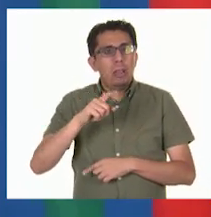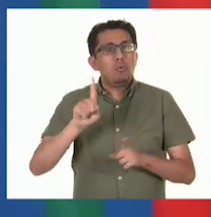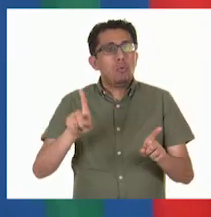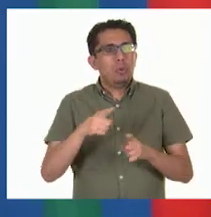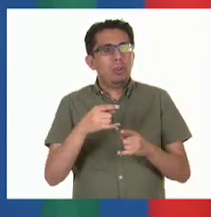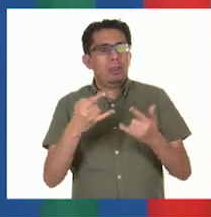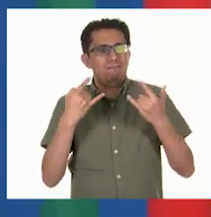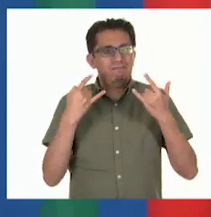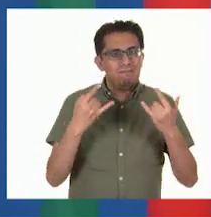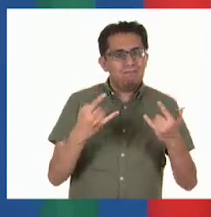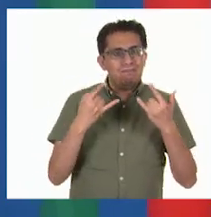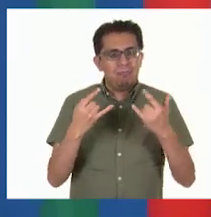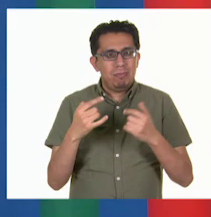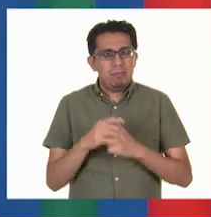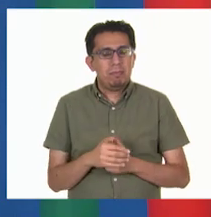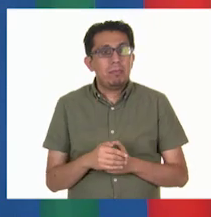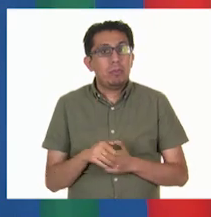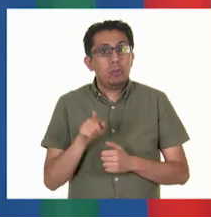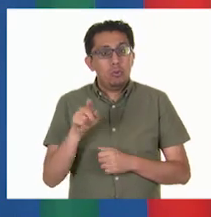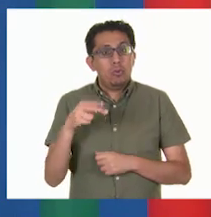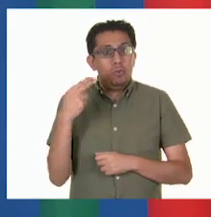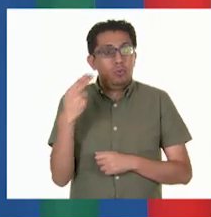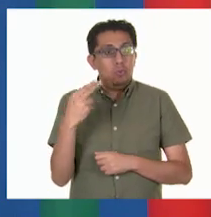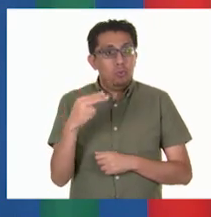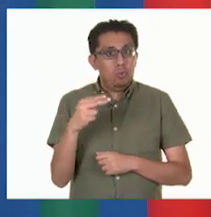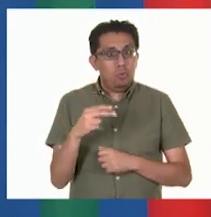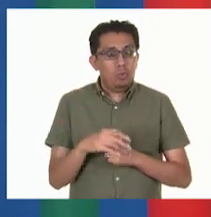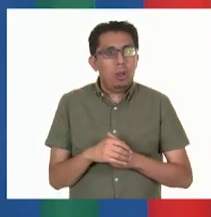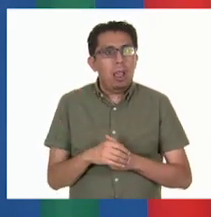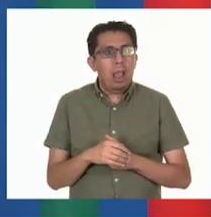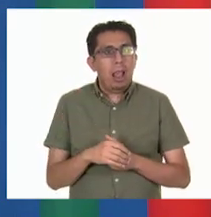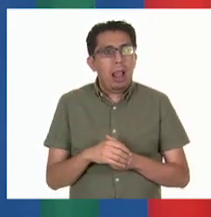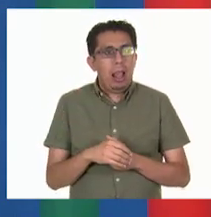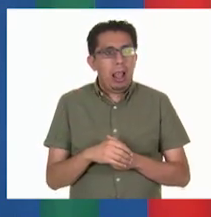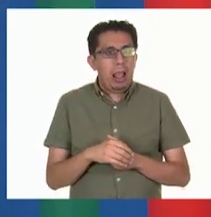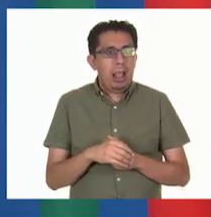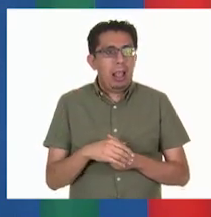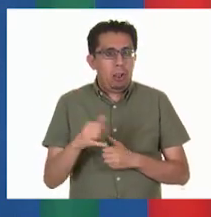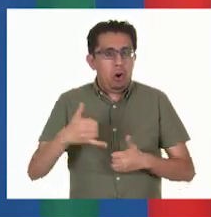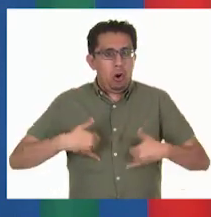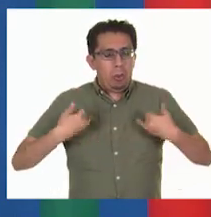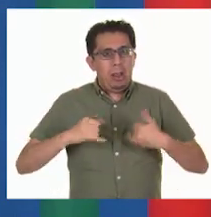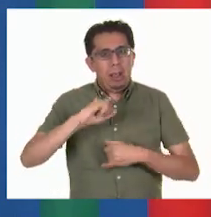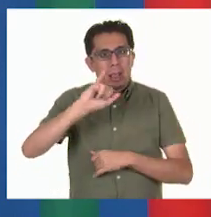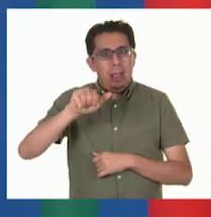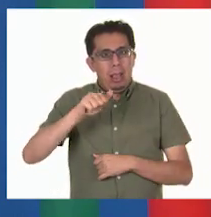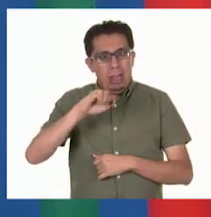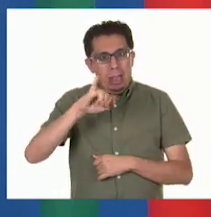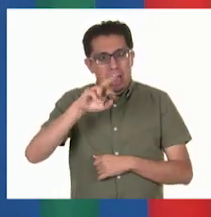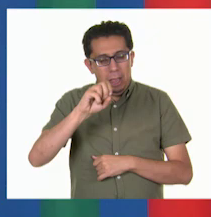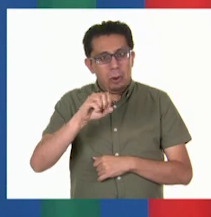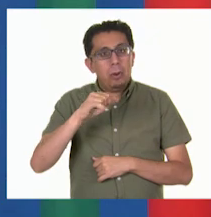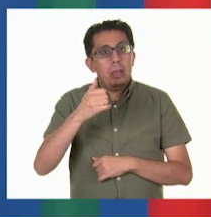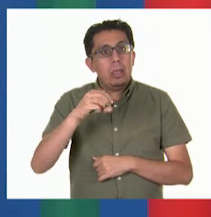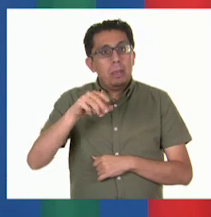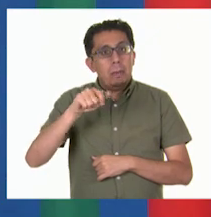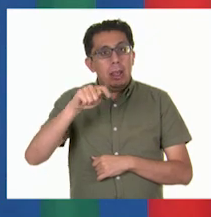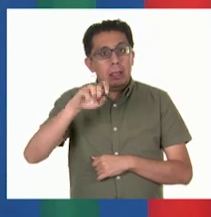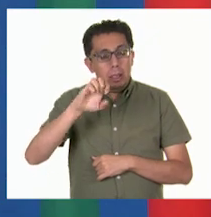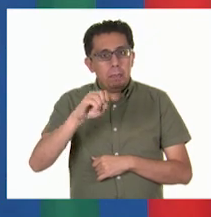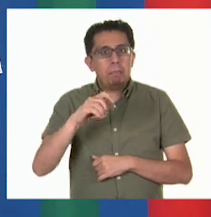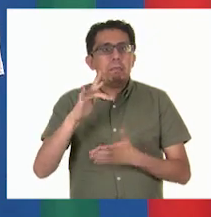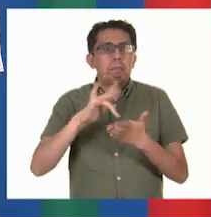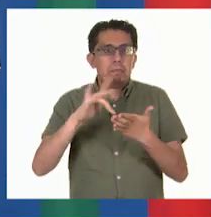llamar Raparamuri y sus nombres son Jairo Castillo y Mateo Morales. Muchas gracias a ellos por